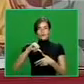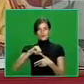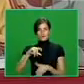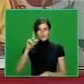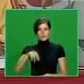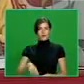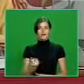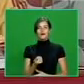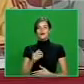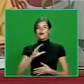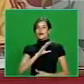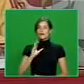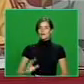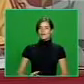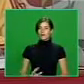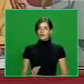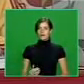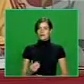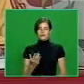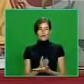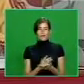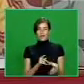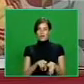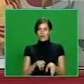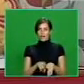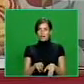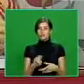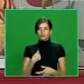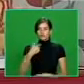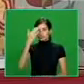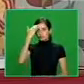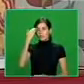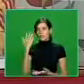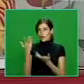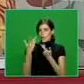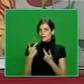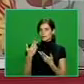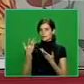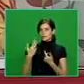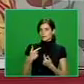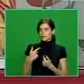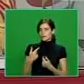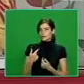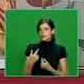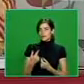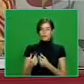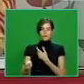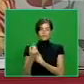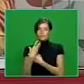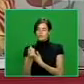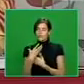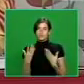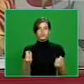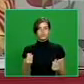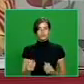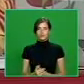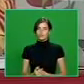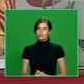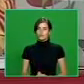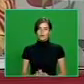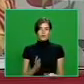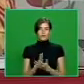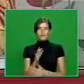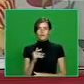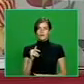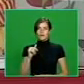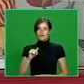Caribe por eso las conspiraciones yo sé porque me lo han contado y me ha enviado muchos mensajes a través de aquí